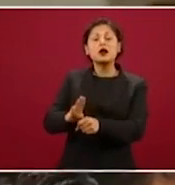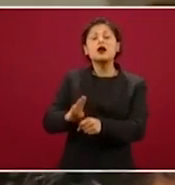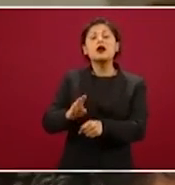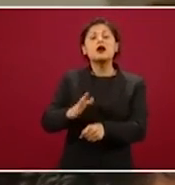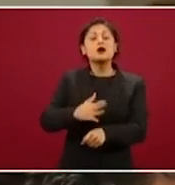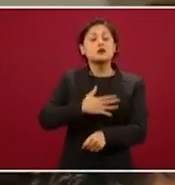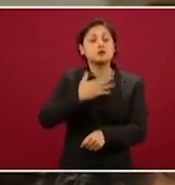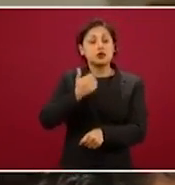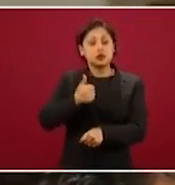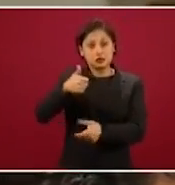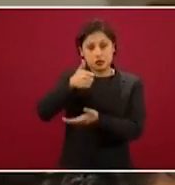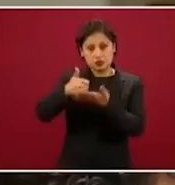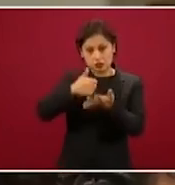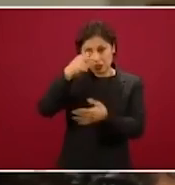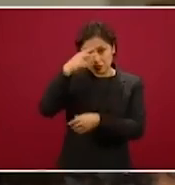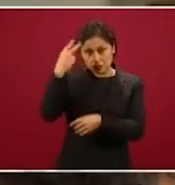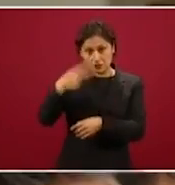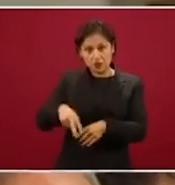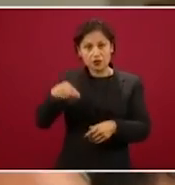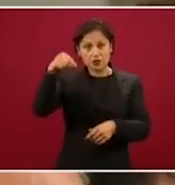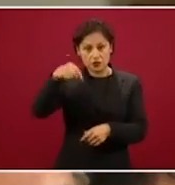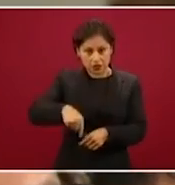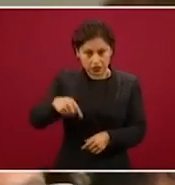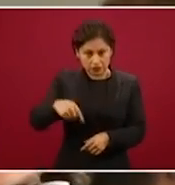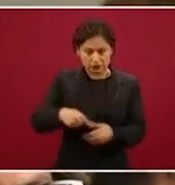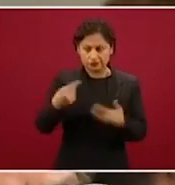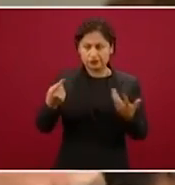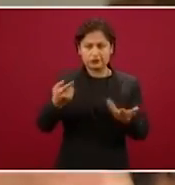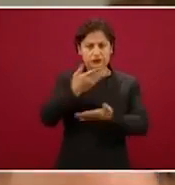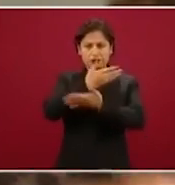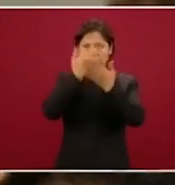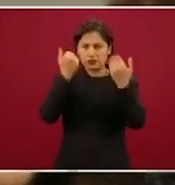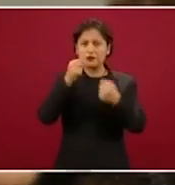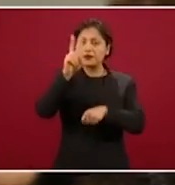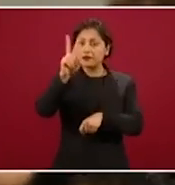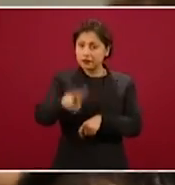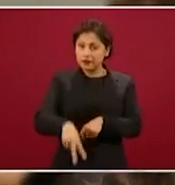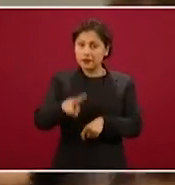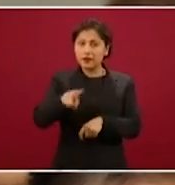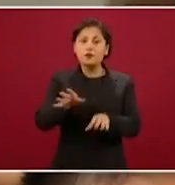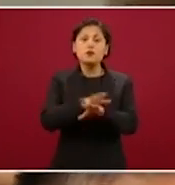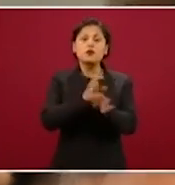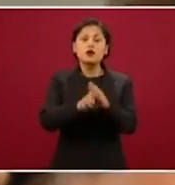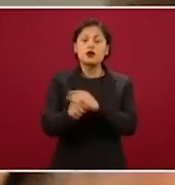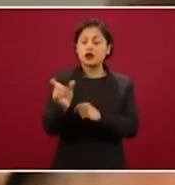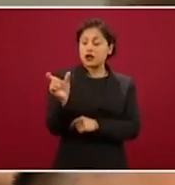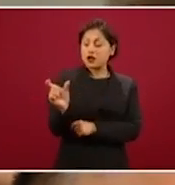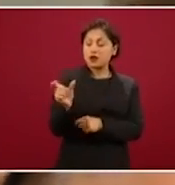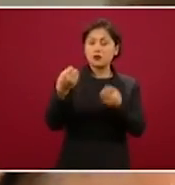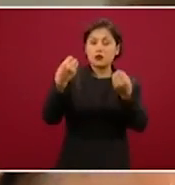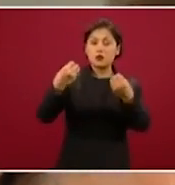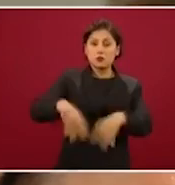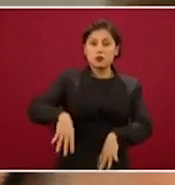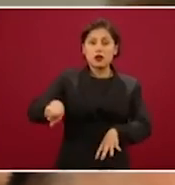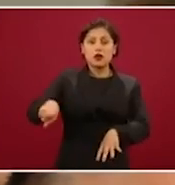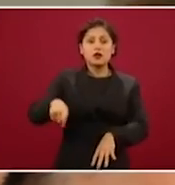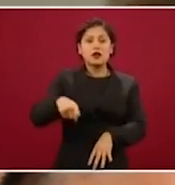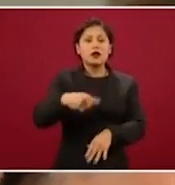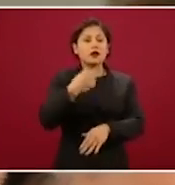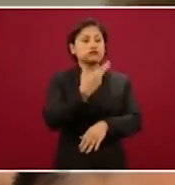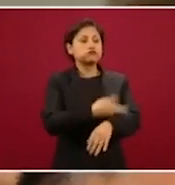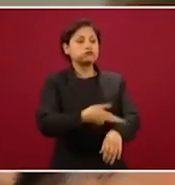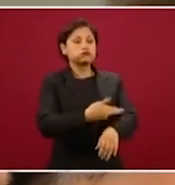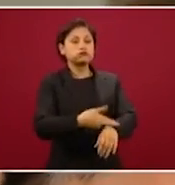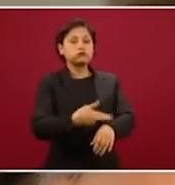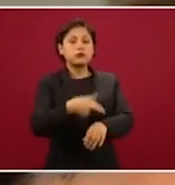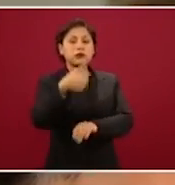México. Para realizar un trámite de una pérdida de una tarjeta, presidente, se tardan más de 6 meses para recuperar